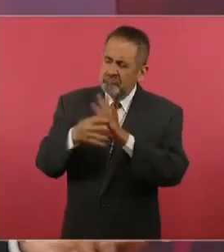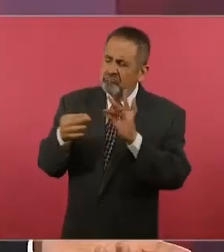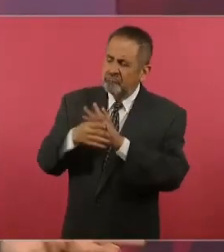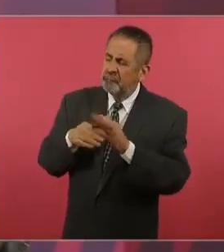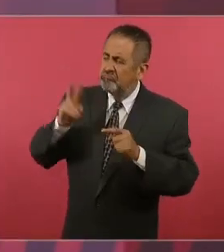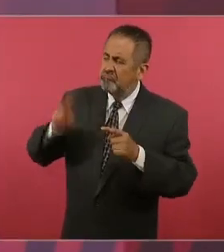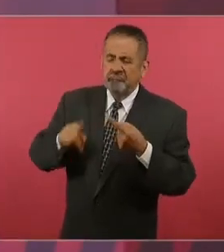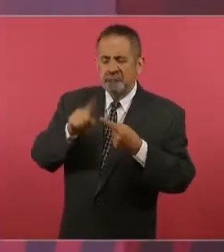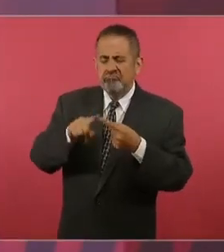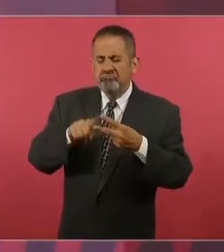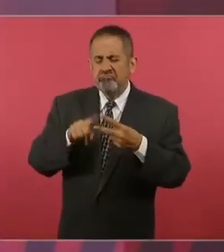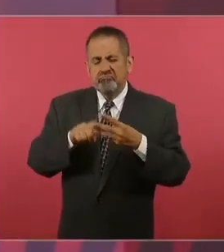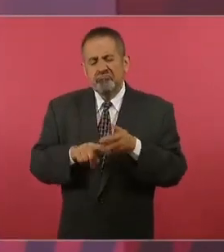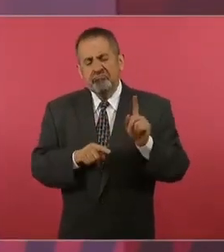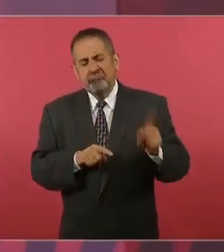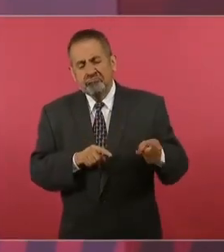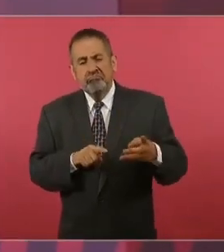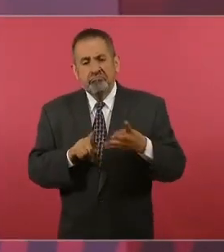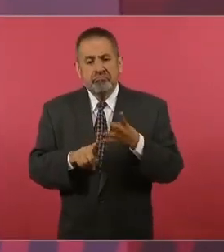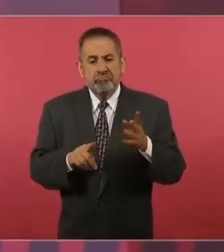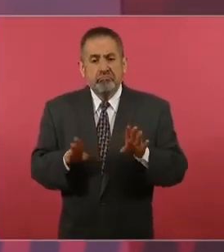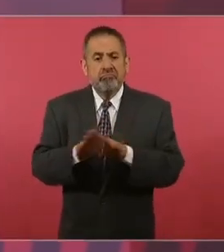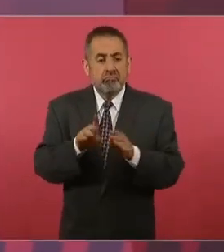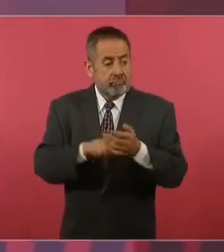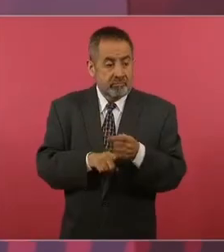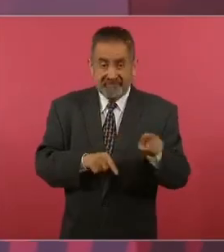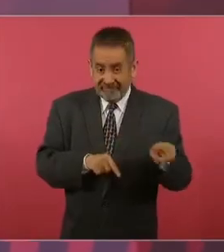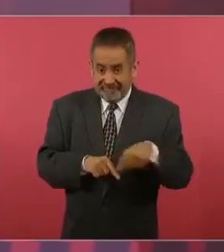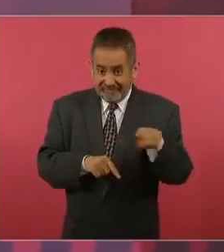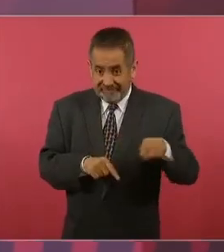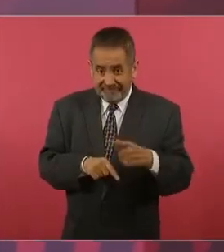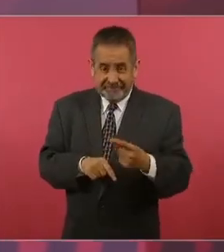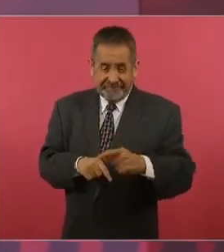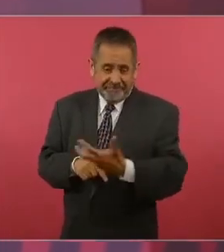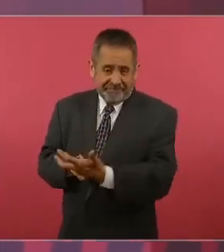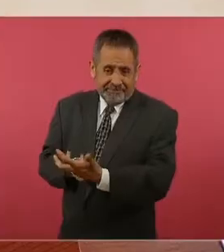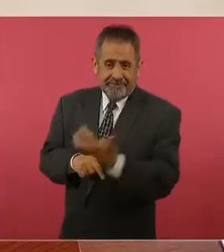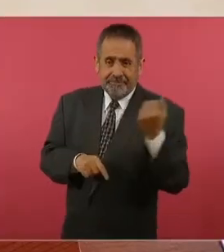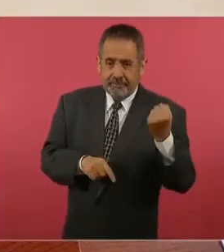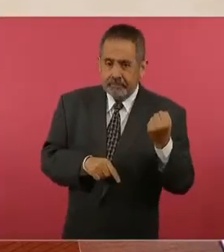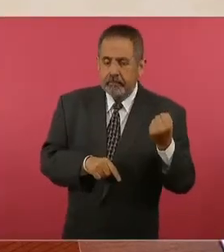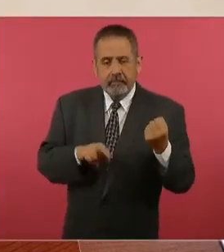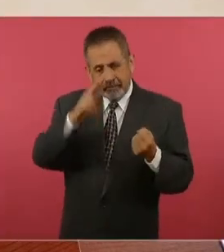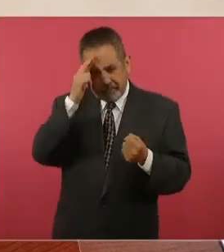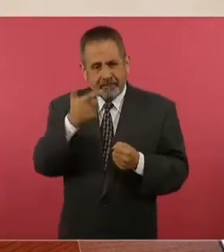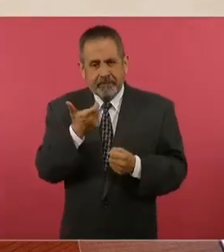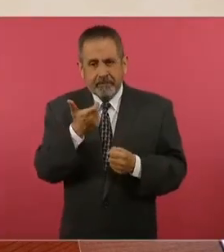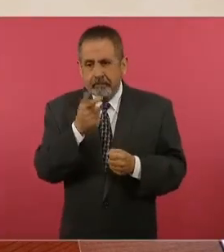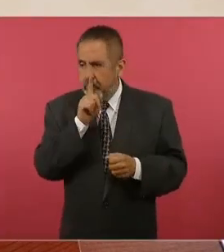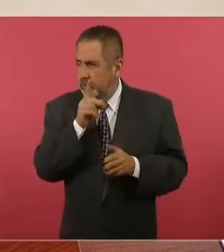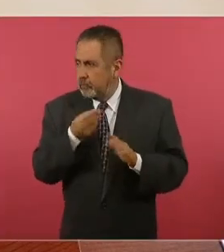acerca de cómo obtuvieron recursos de la partida secreta,